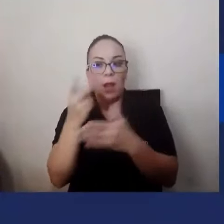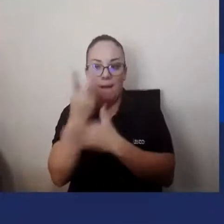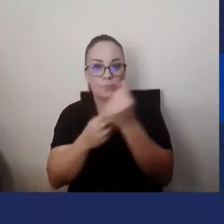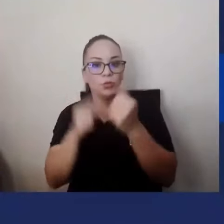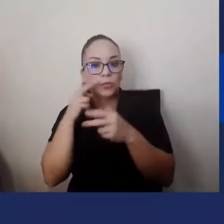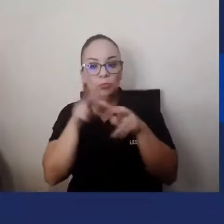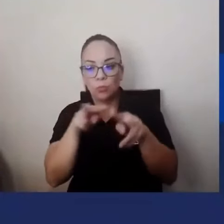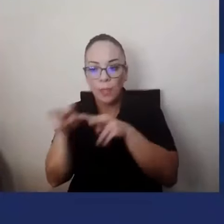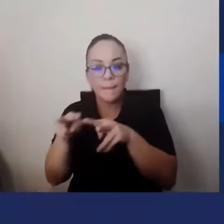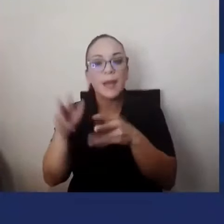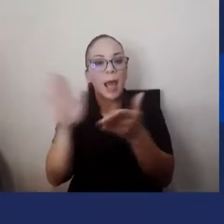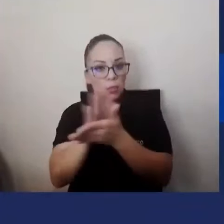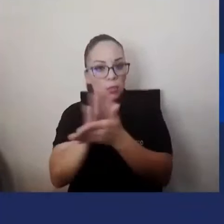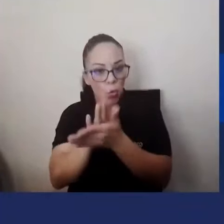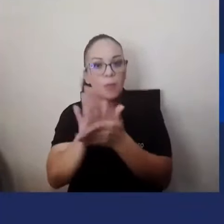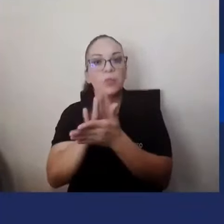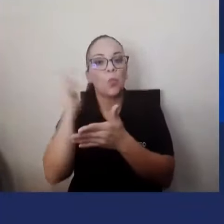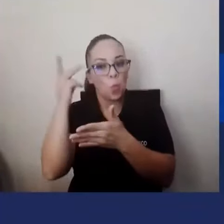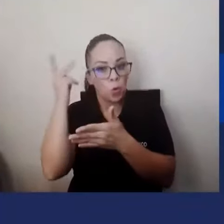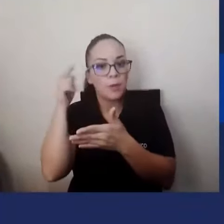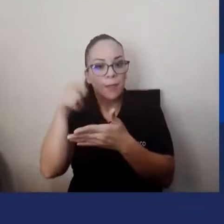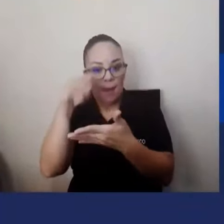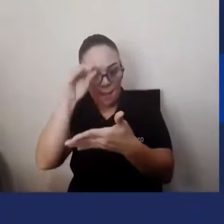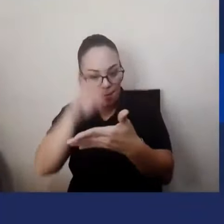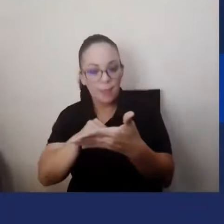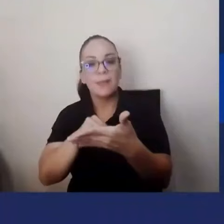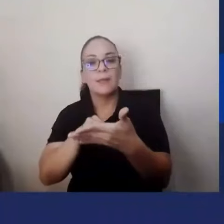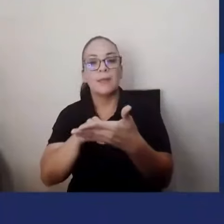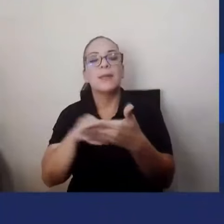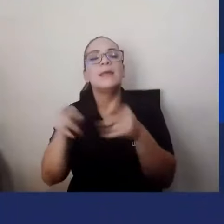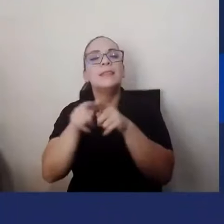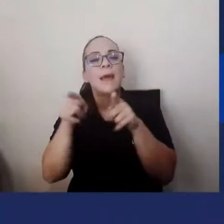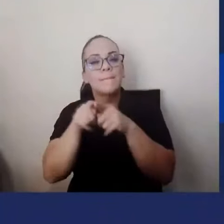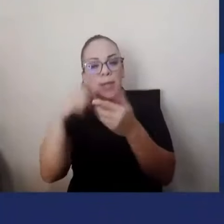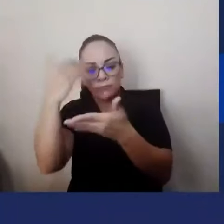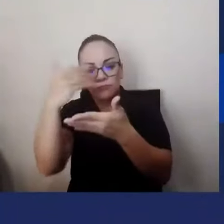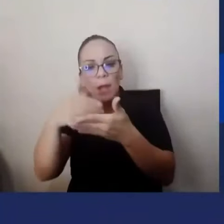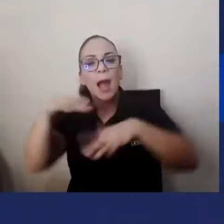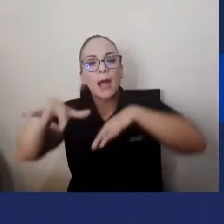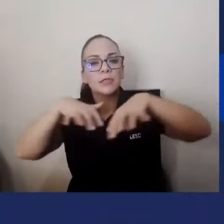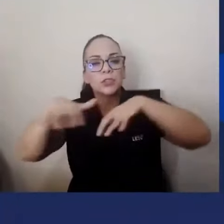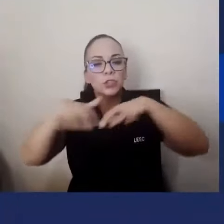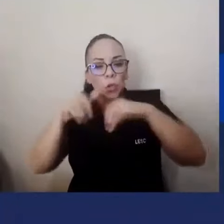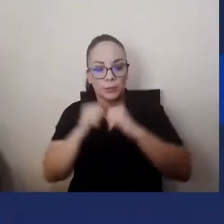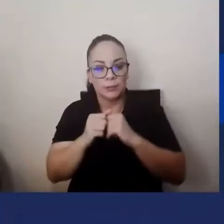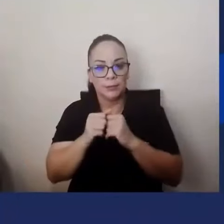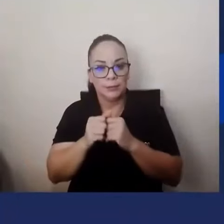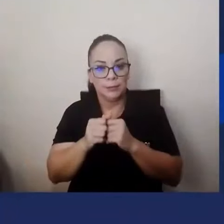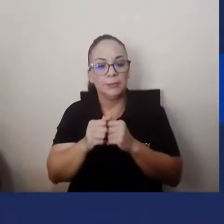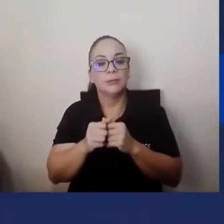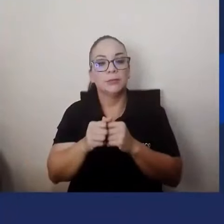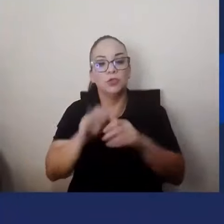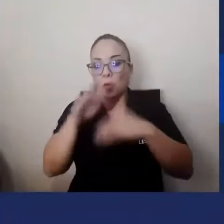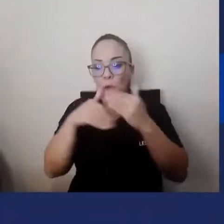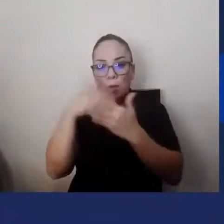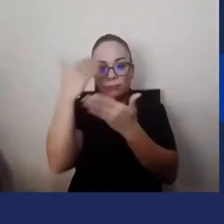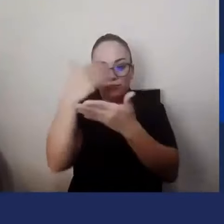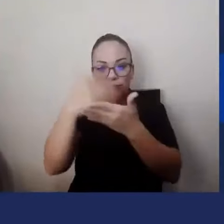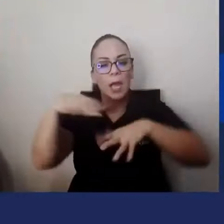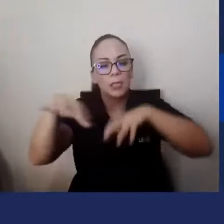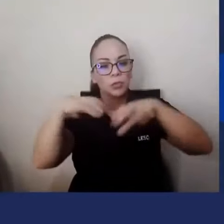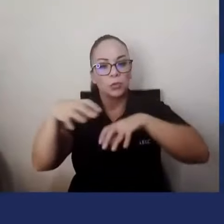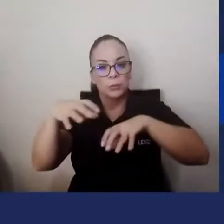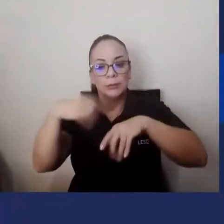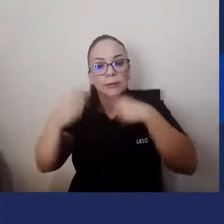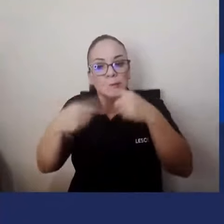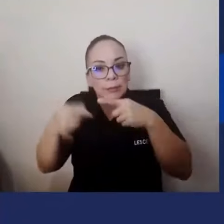política, están también las primeras acciones, el primer banco de acciones con el cual vamos a hacer de esta